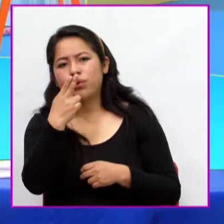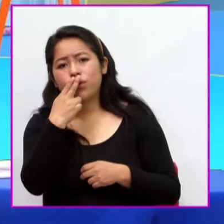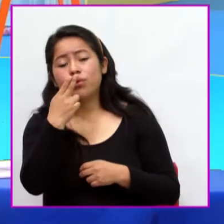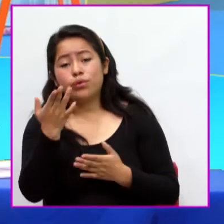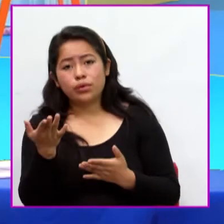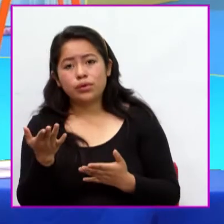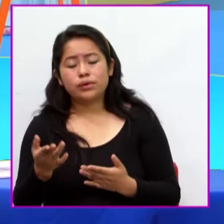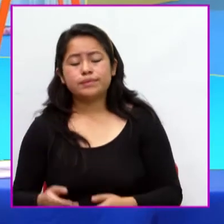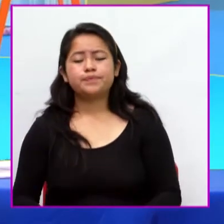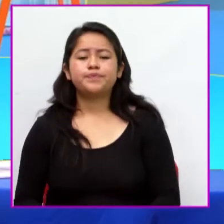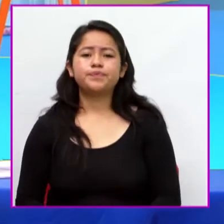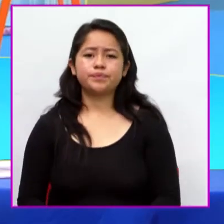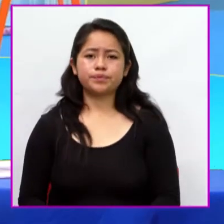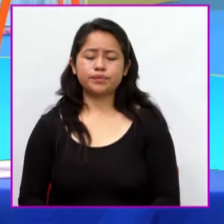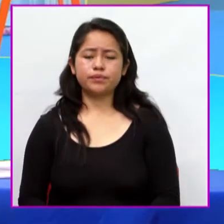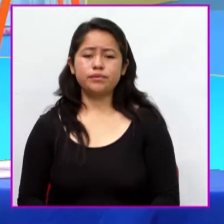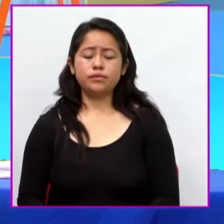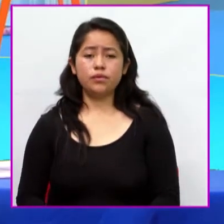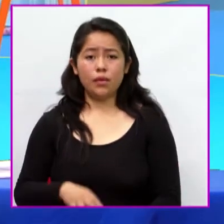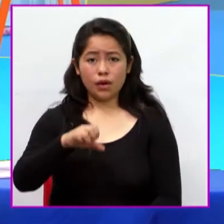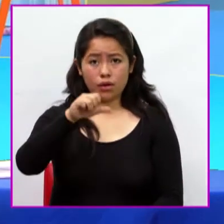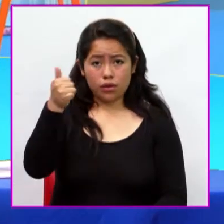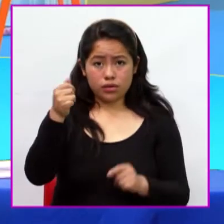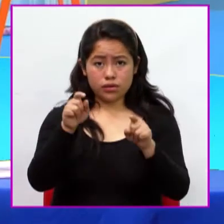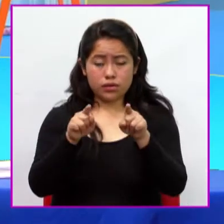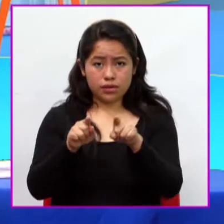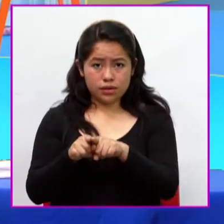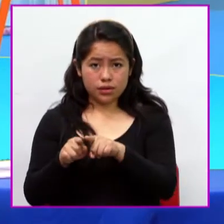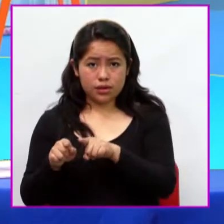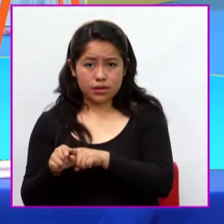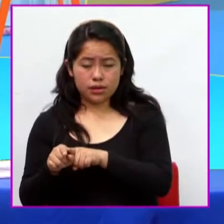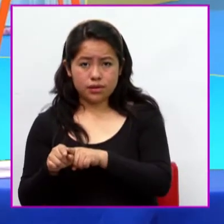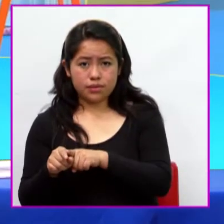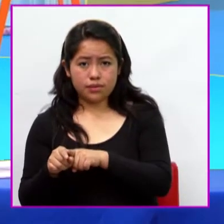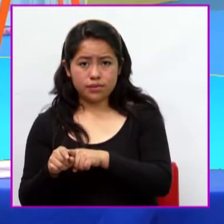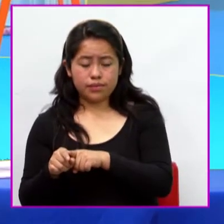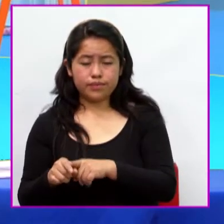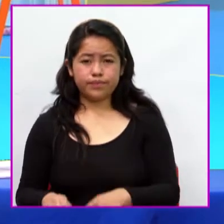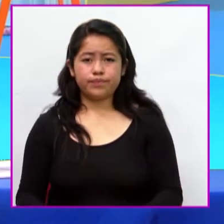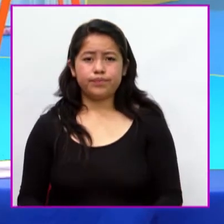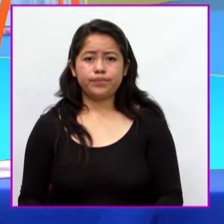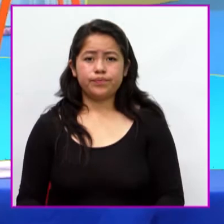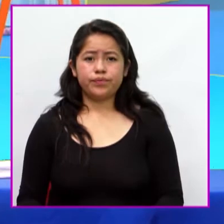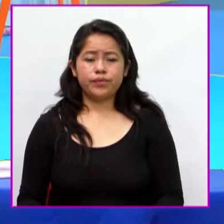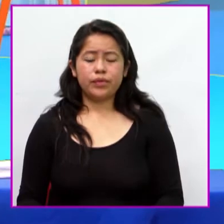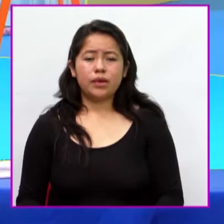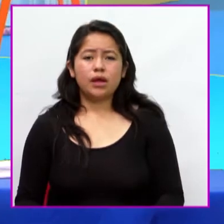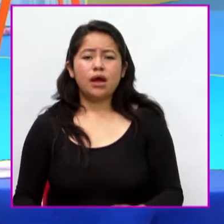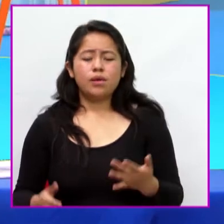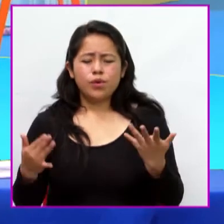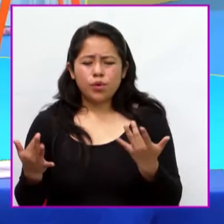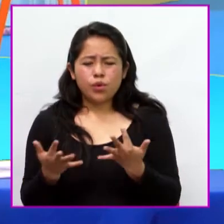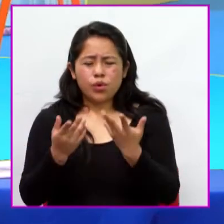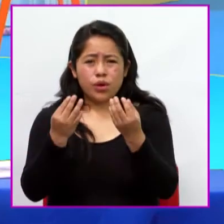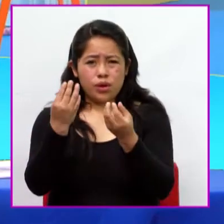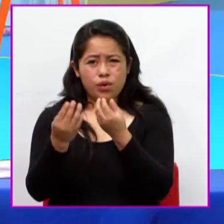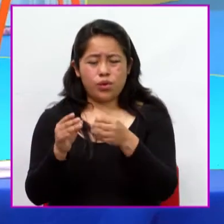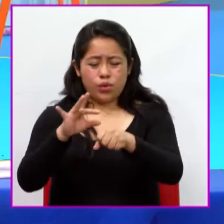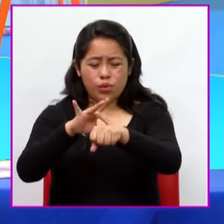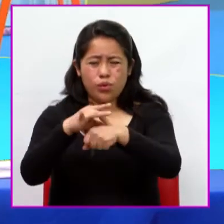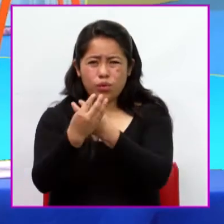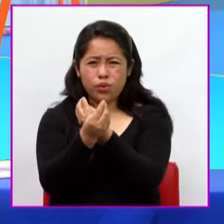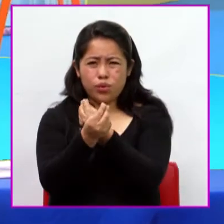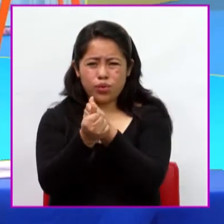Otra causa sería la exposición pasiva a polvo y sustancias